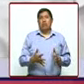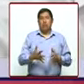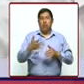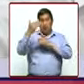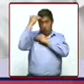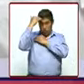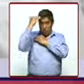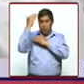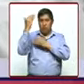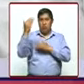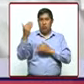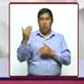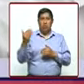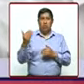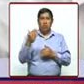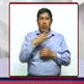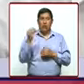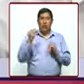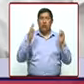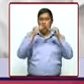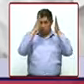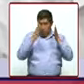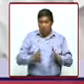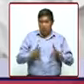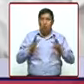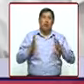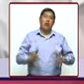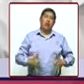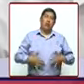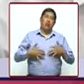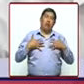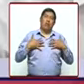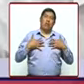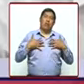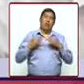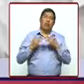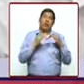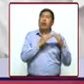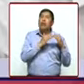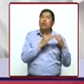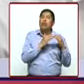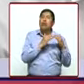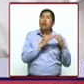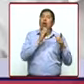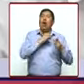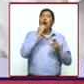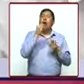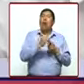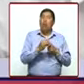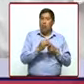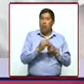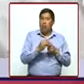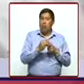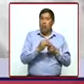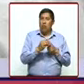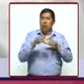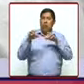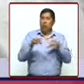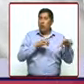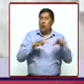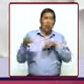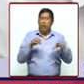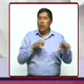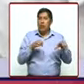Cambas y Collas, van a vivir en la urbe cruceña o es que lo van a hacer